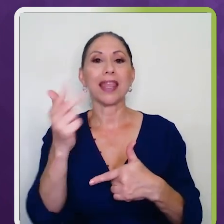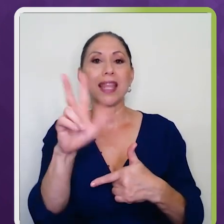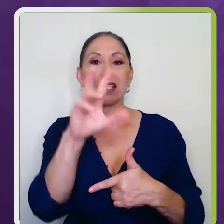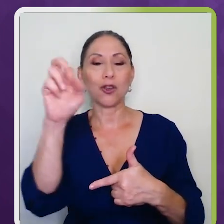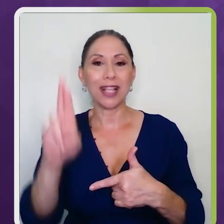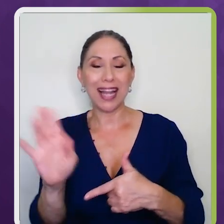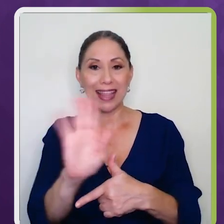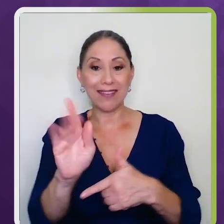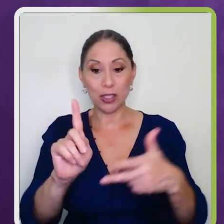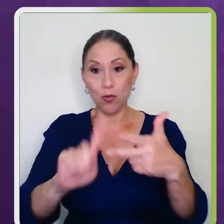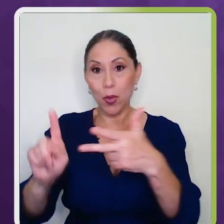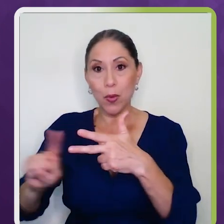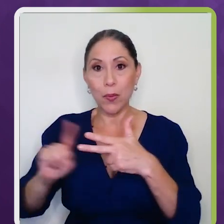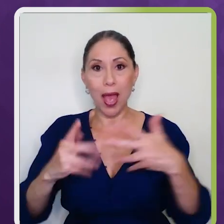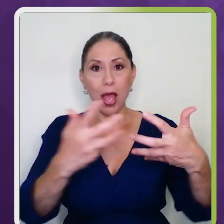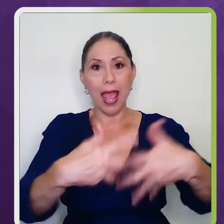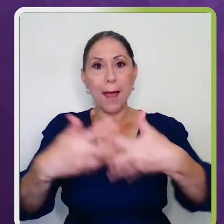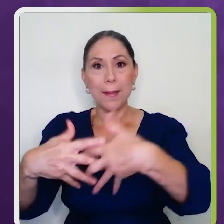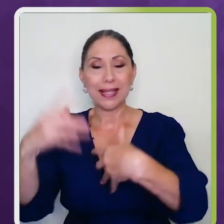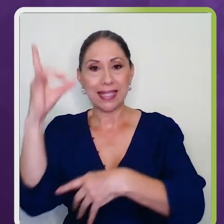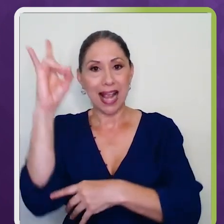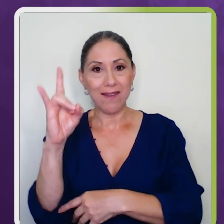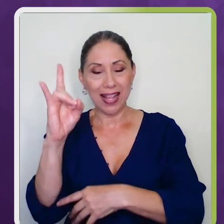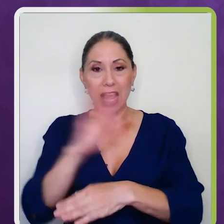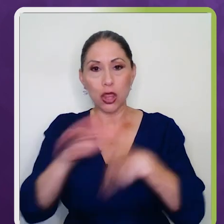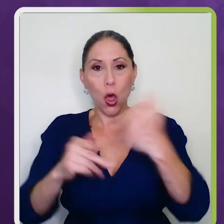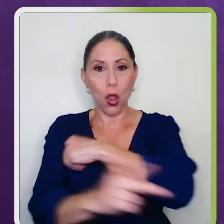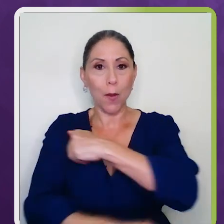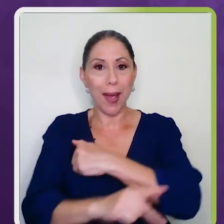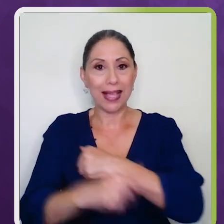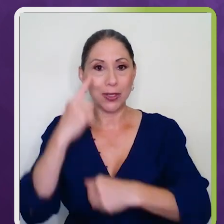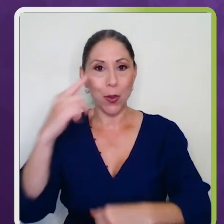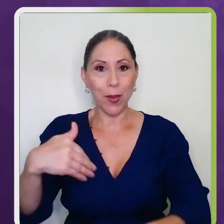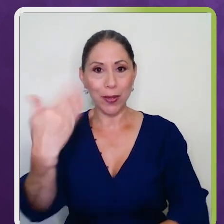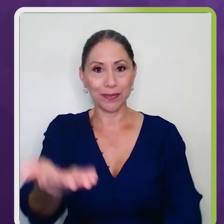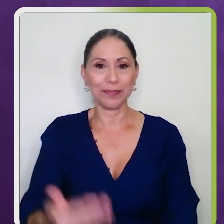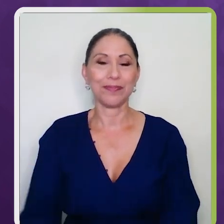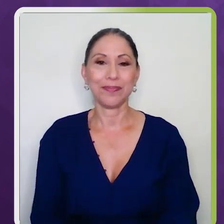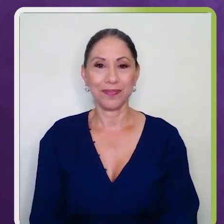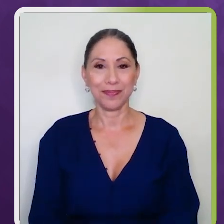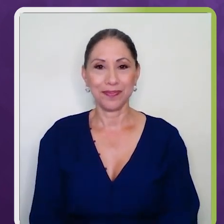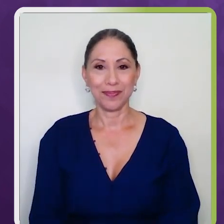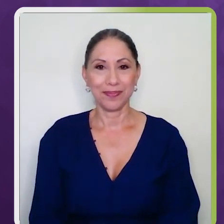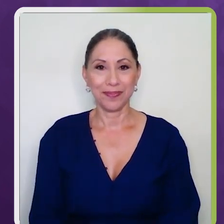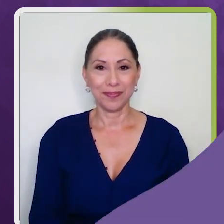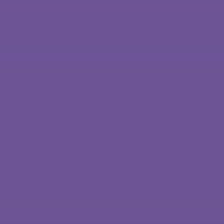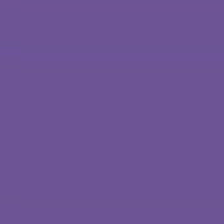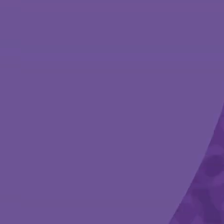UCR, 13 Costa Rica Televisión y distintas cableras en todo el territorio nacional. Hasta la próxima.